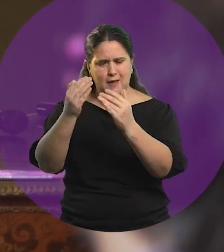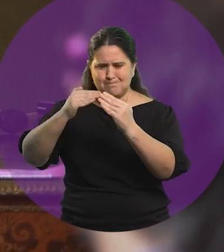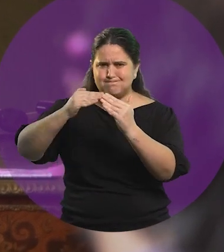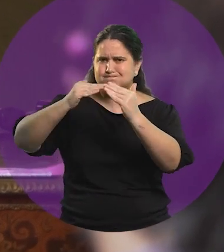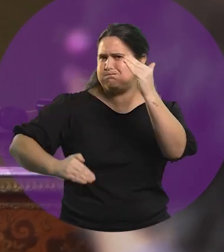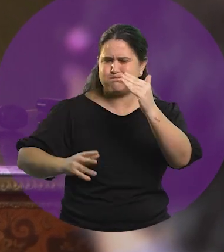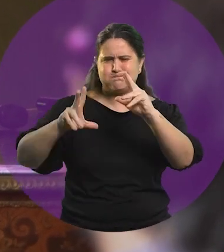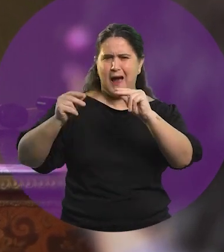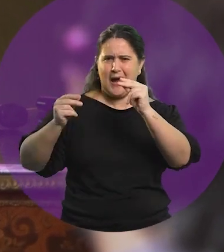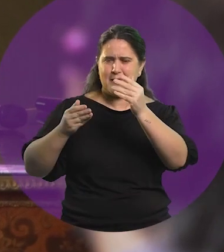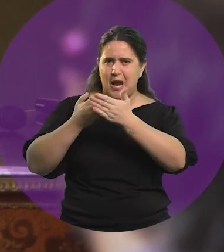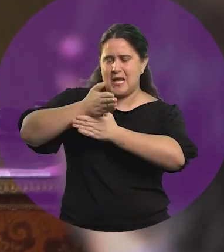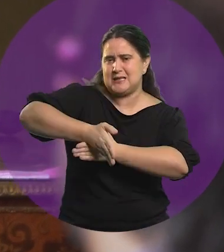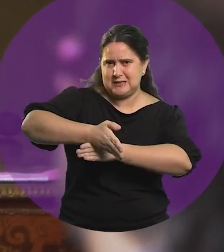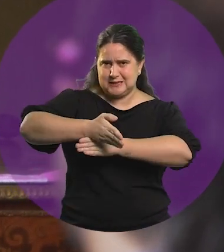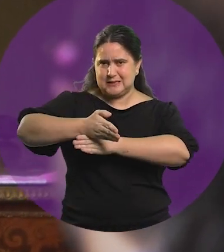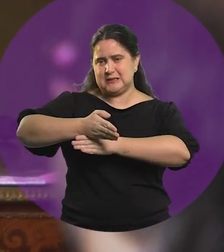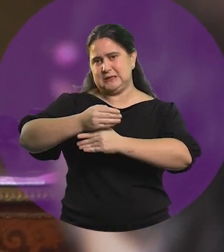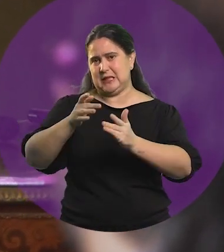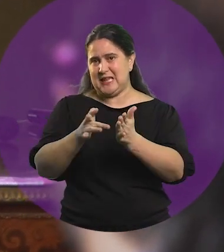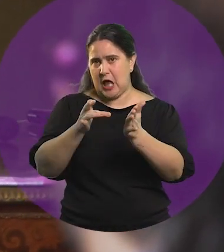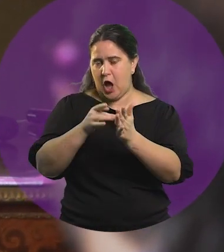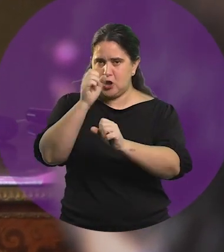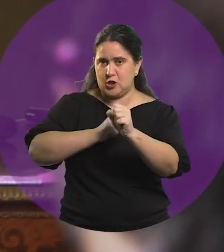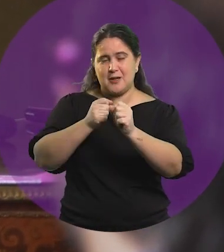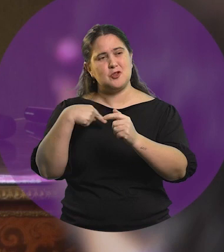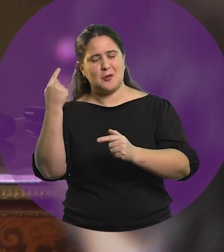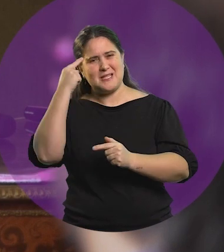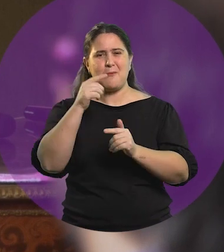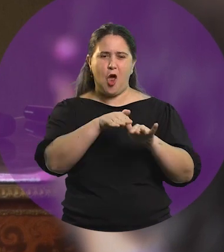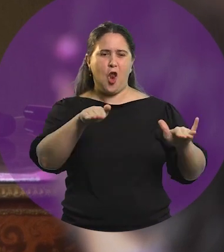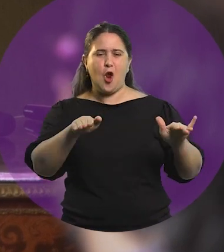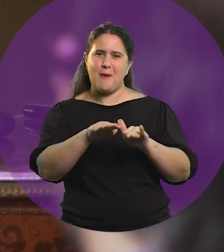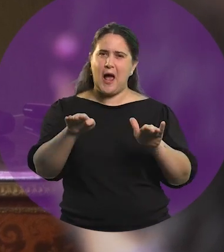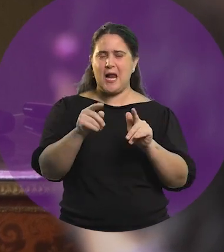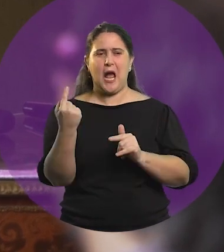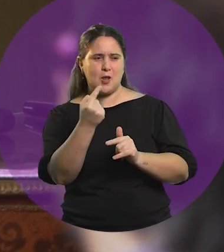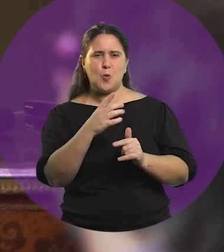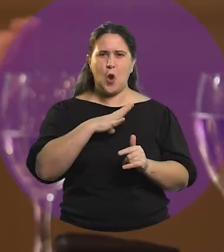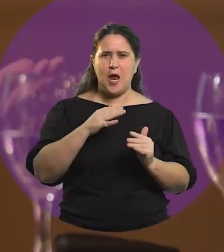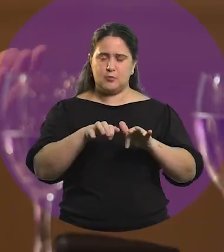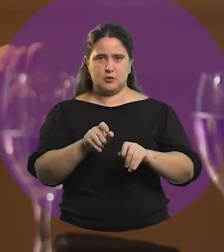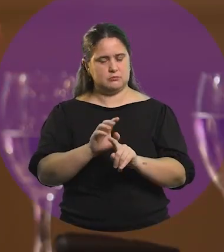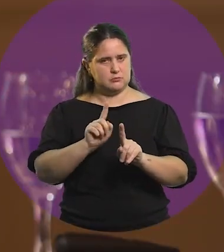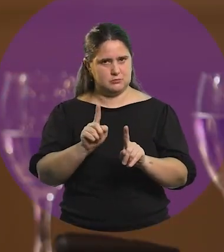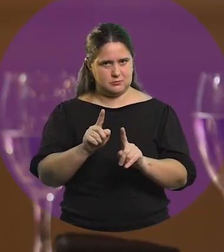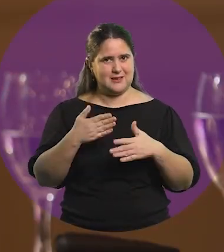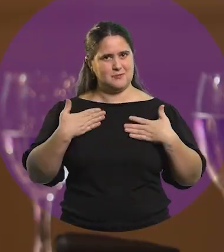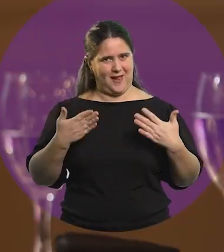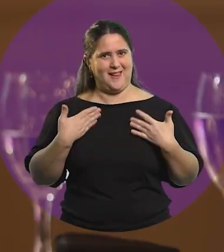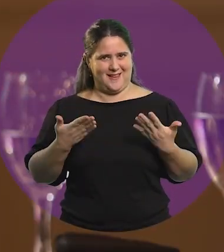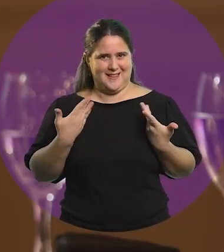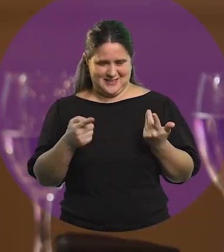una brecha de acceso del 63%. Entonces, para nosotros es normal que cada persona tenga una computadora en su casa, pero no es normal. Es una